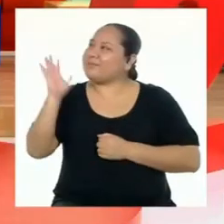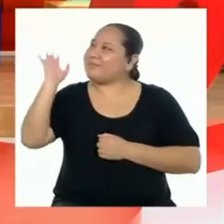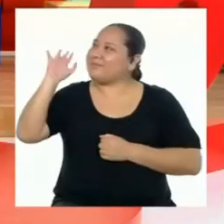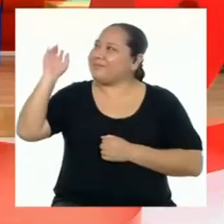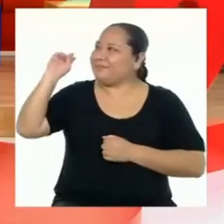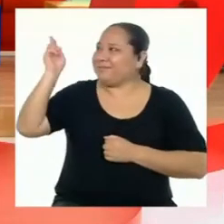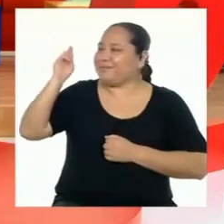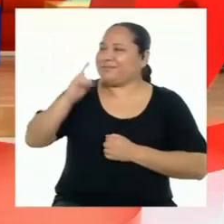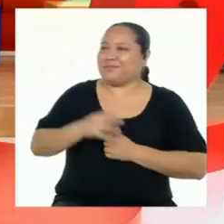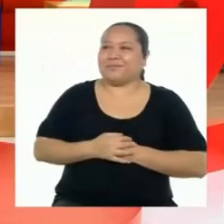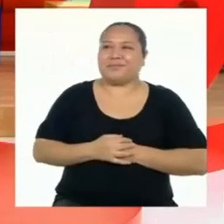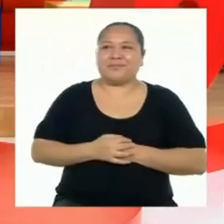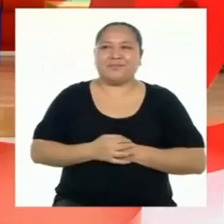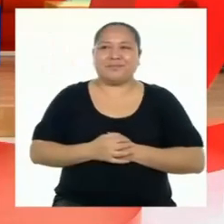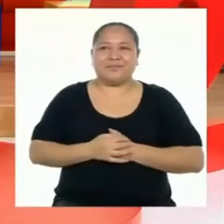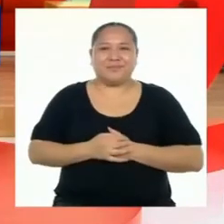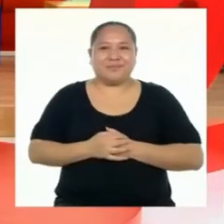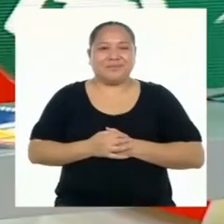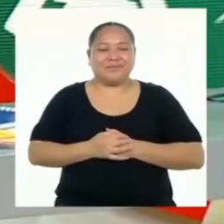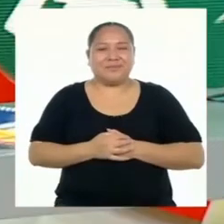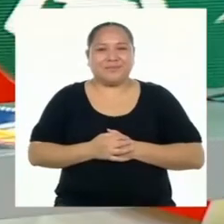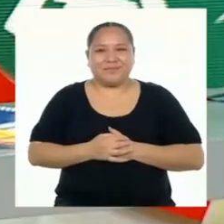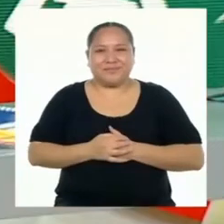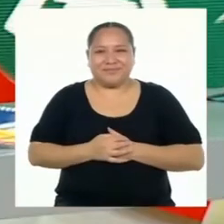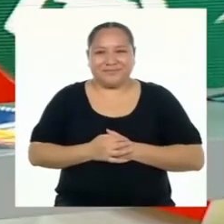profesora.